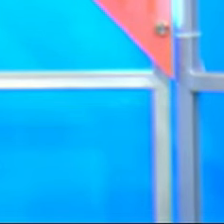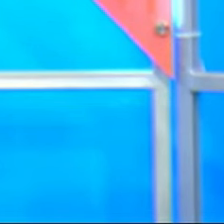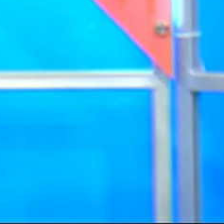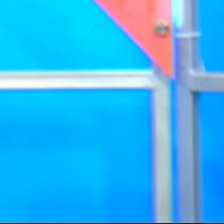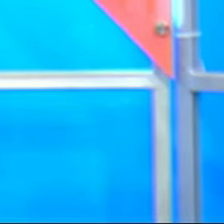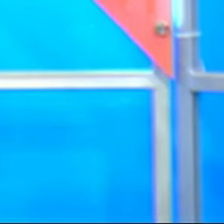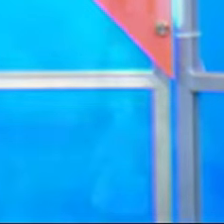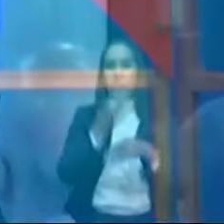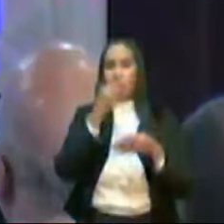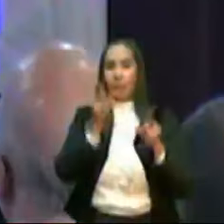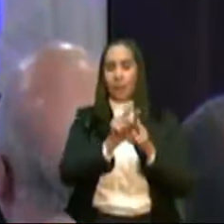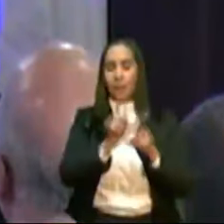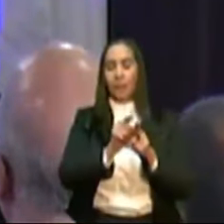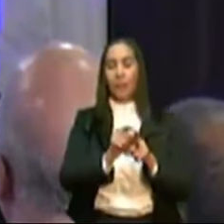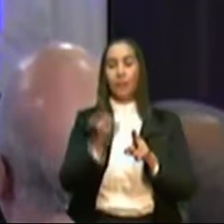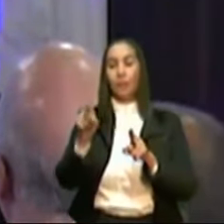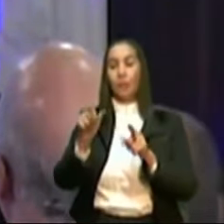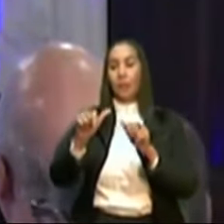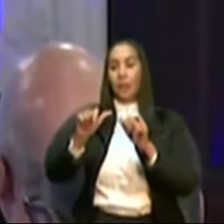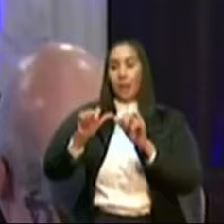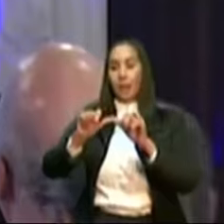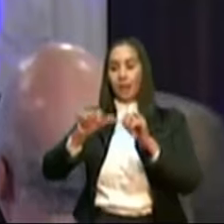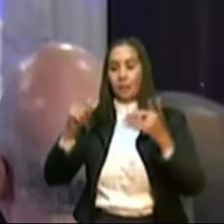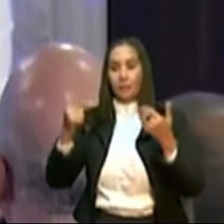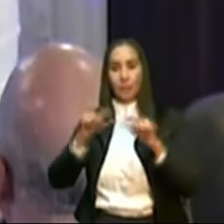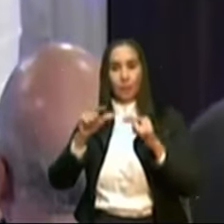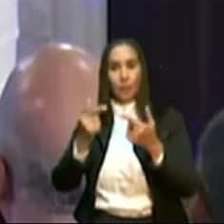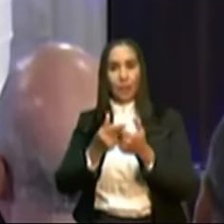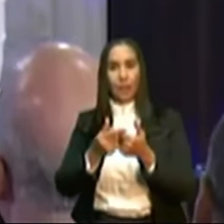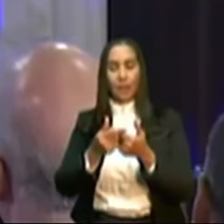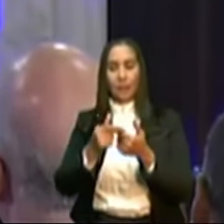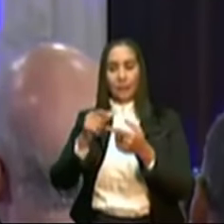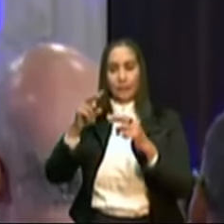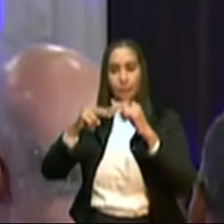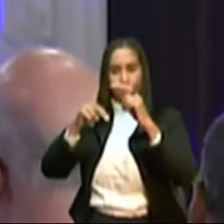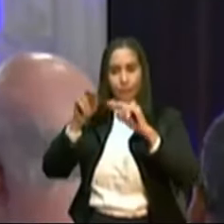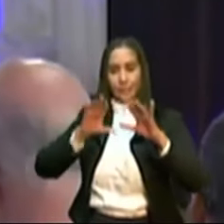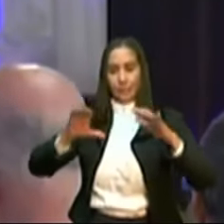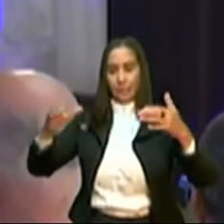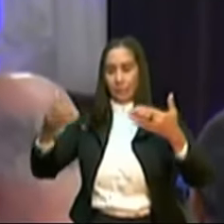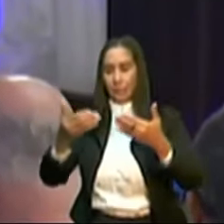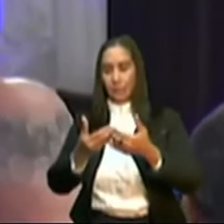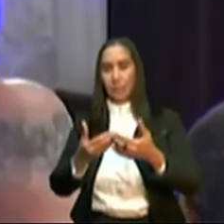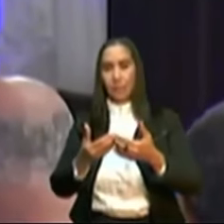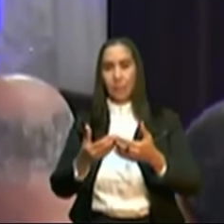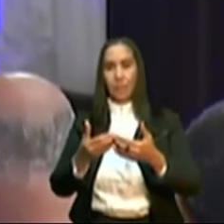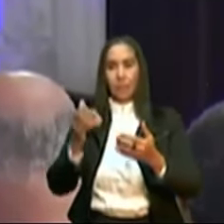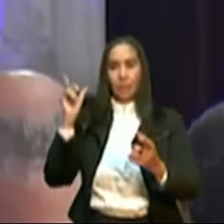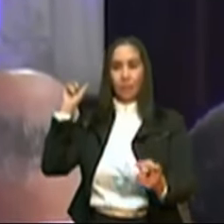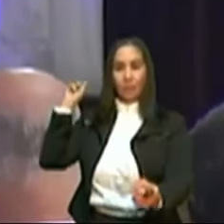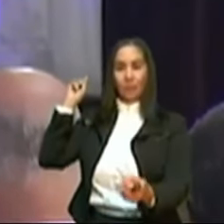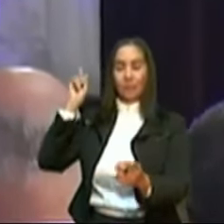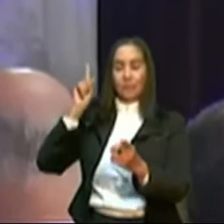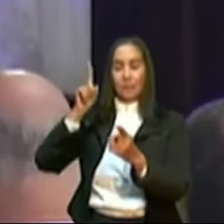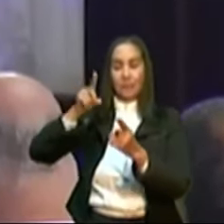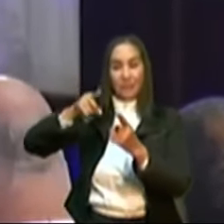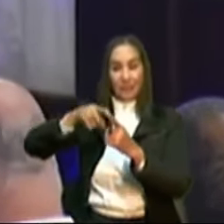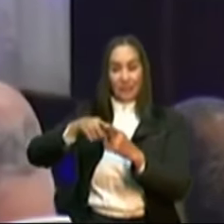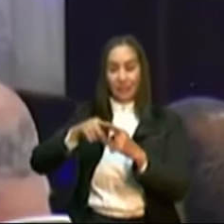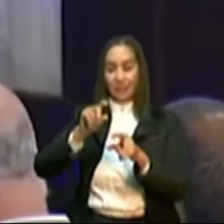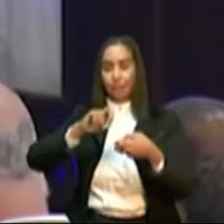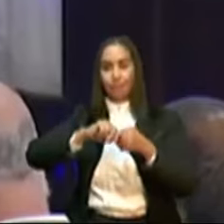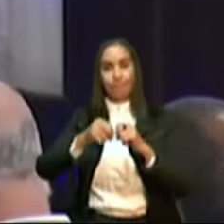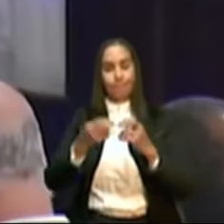Diario. Sobre la ciudad sanitaria, esto es un problema que viene heredado de la gestión pasada, ya que